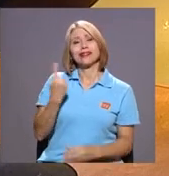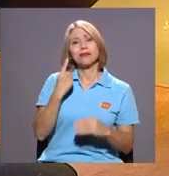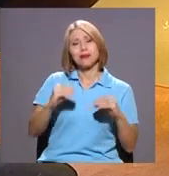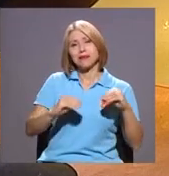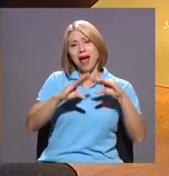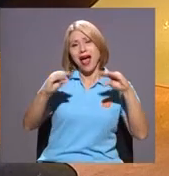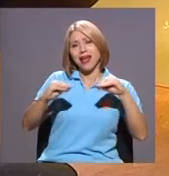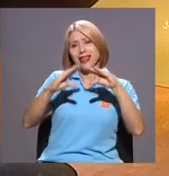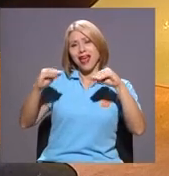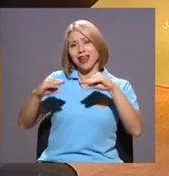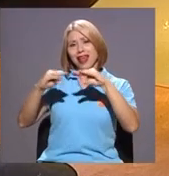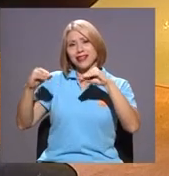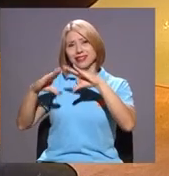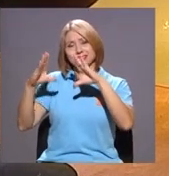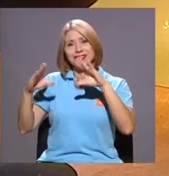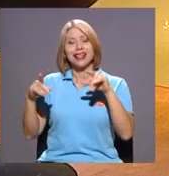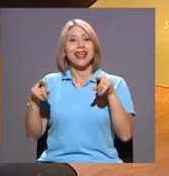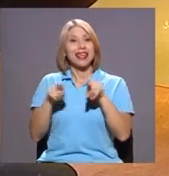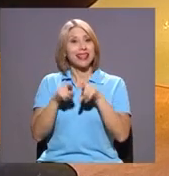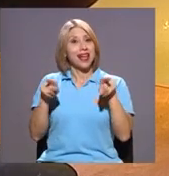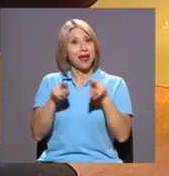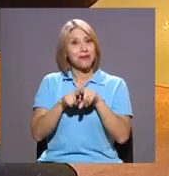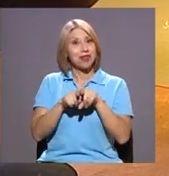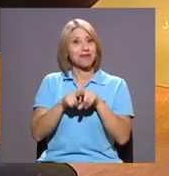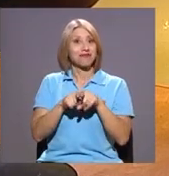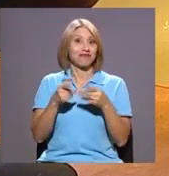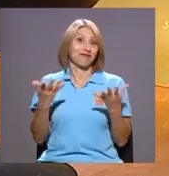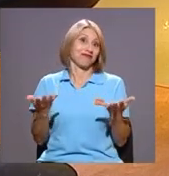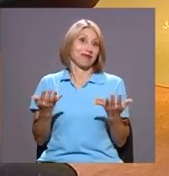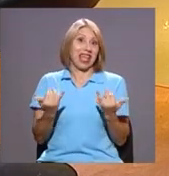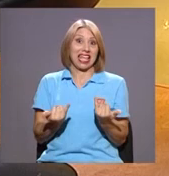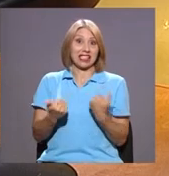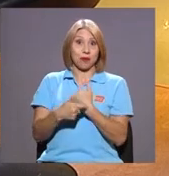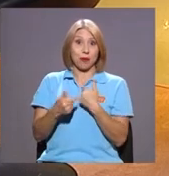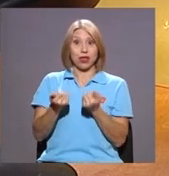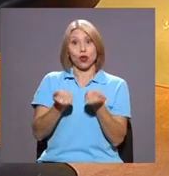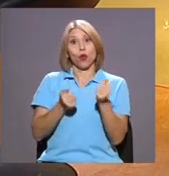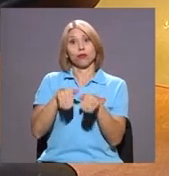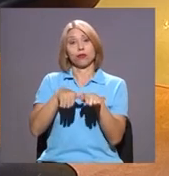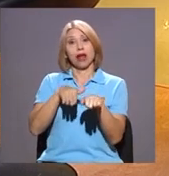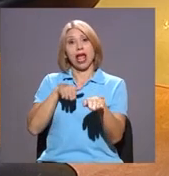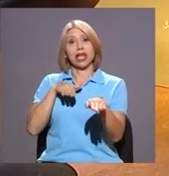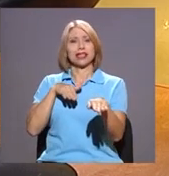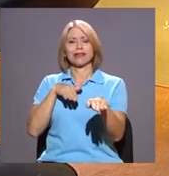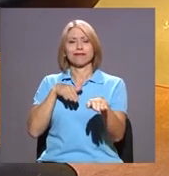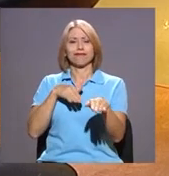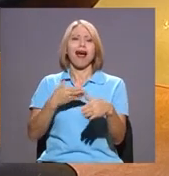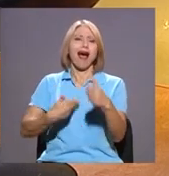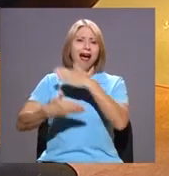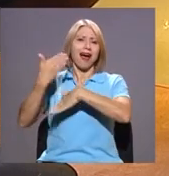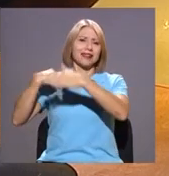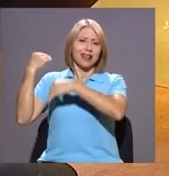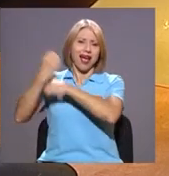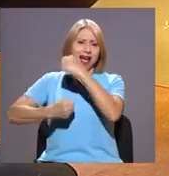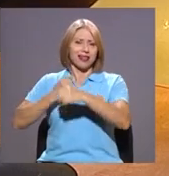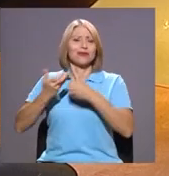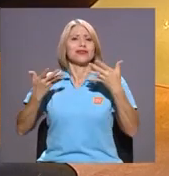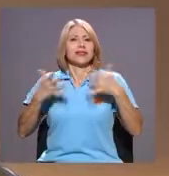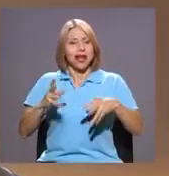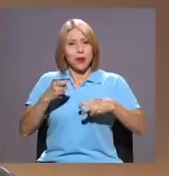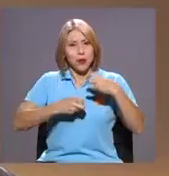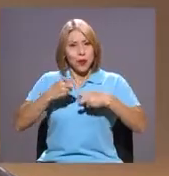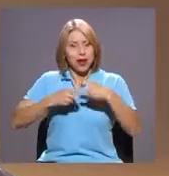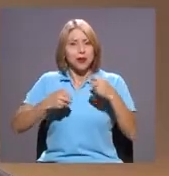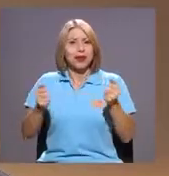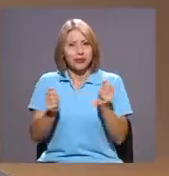y lógicamente las presas no son la excepción en este momento, sino que hace ya bastantes años teníamos ese problema